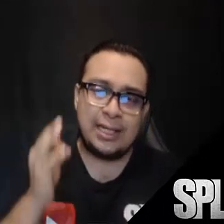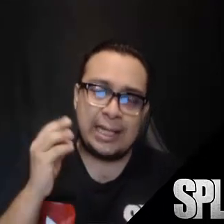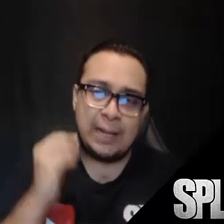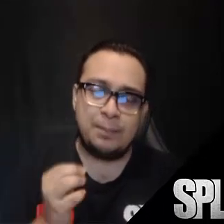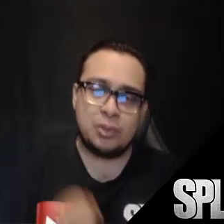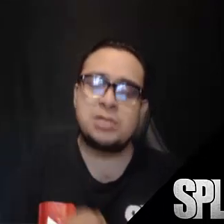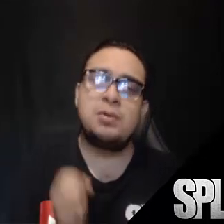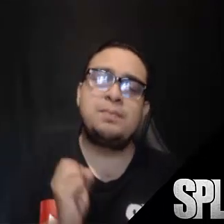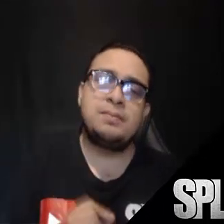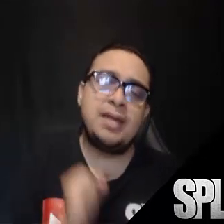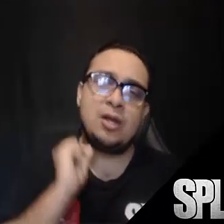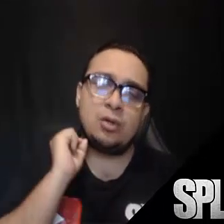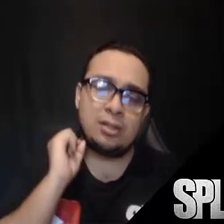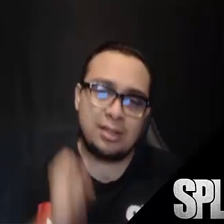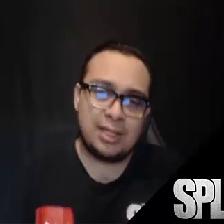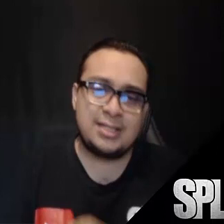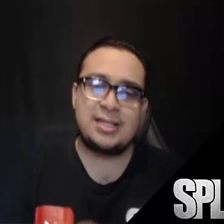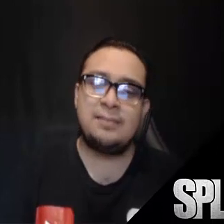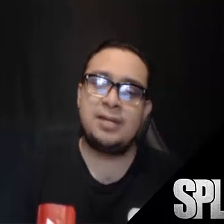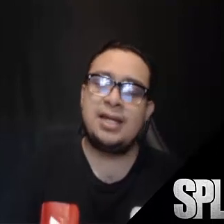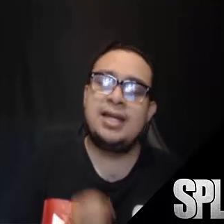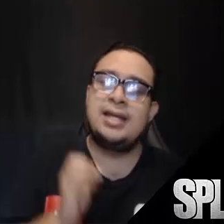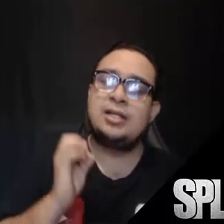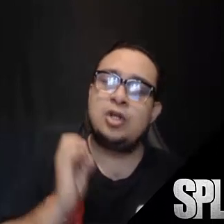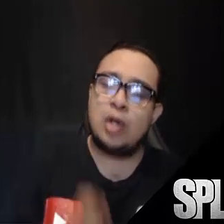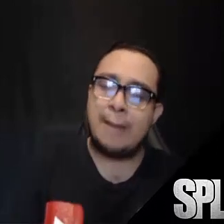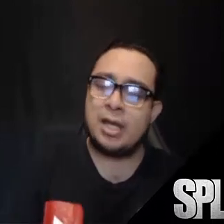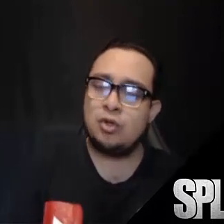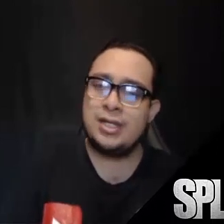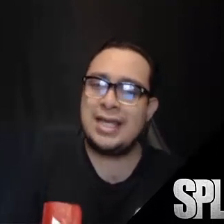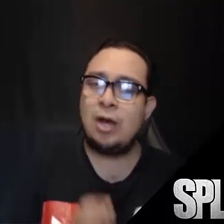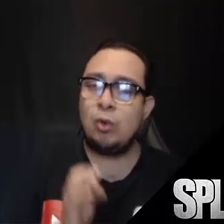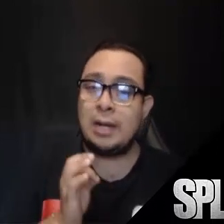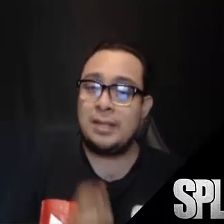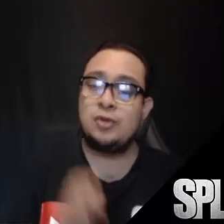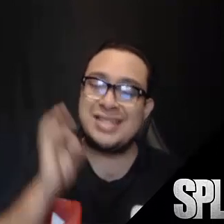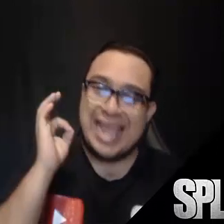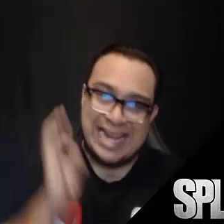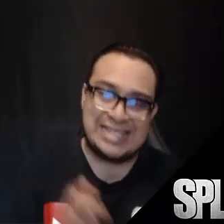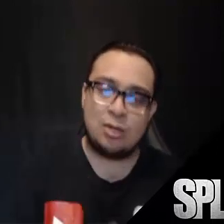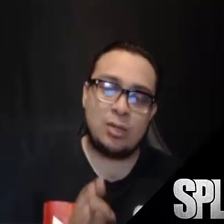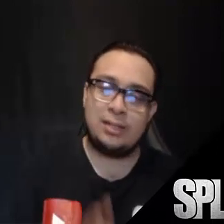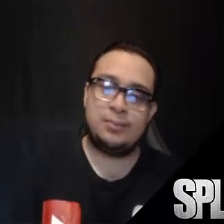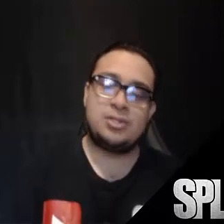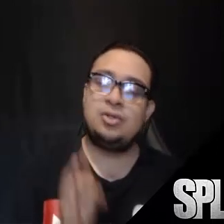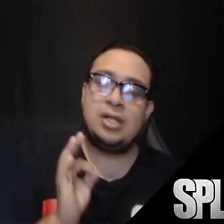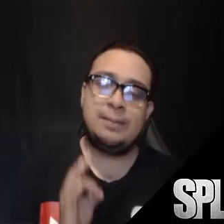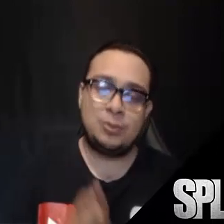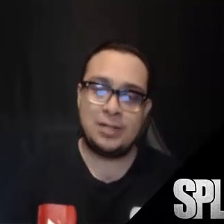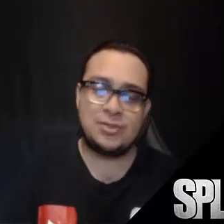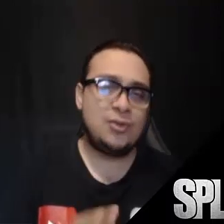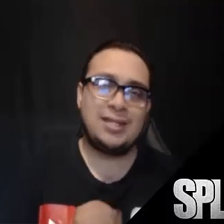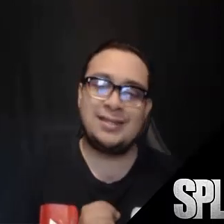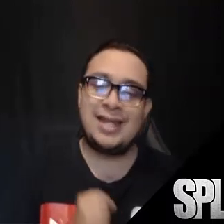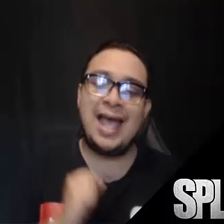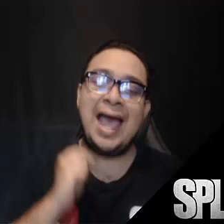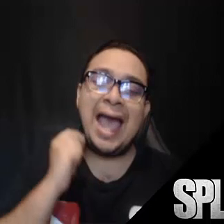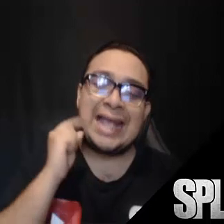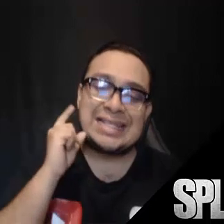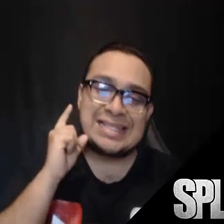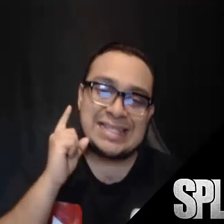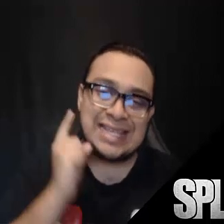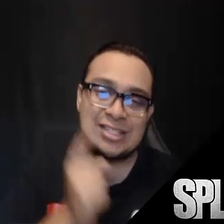INSABI, el próximo 1 de diciembre, la mayoría o al menos el 50% de la población